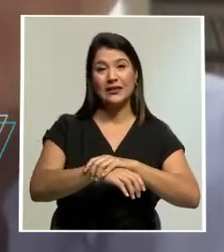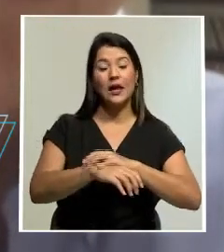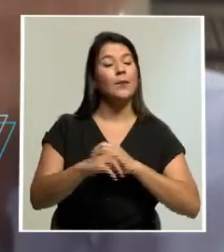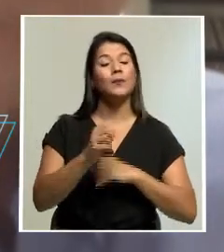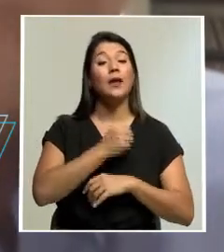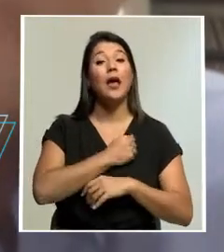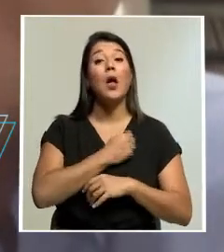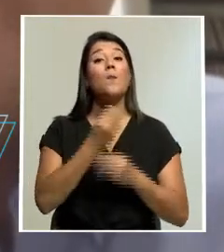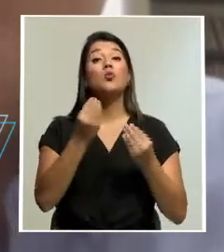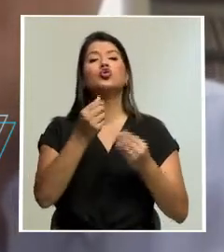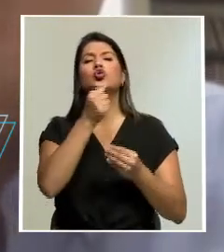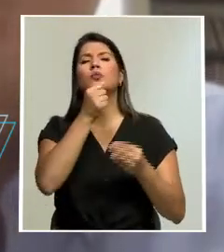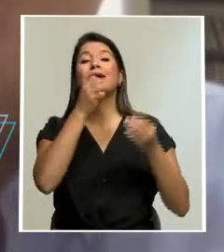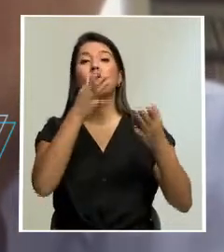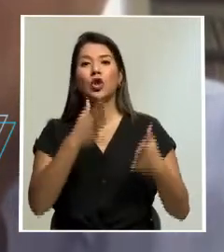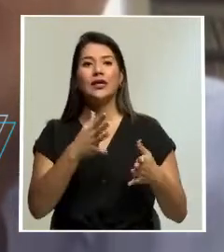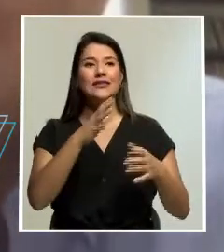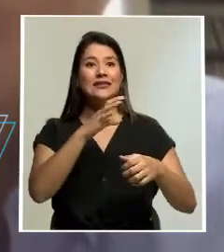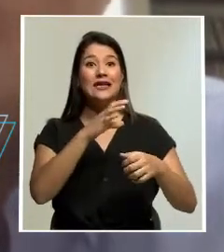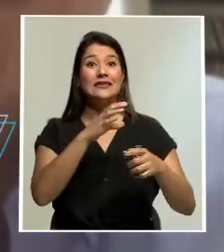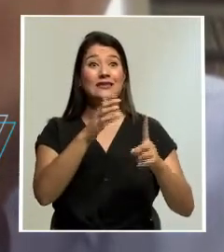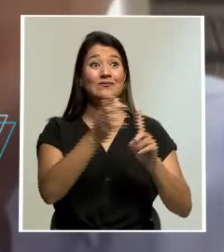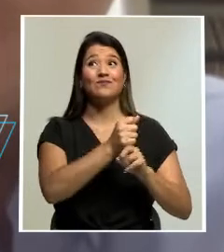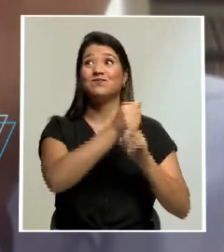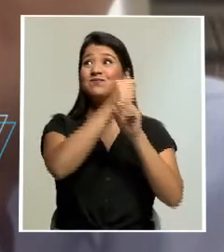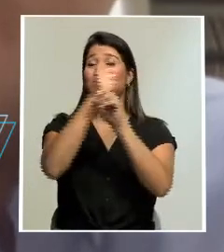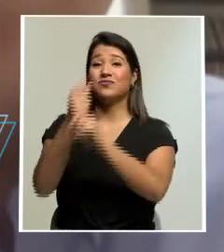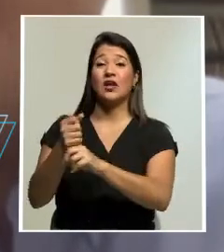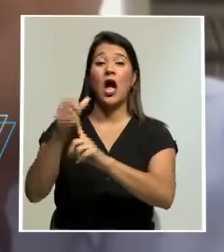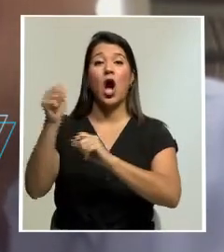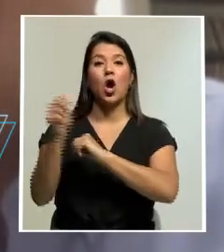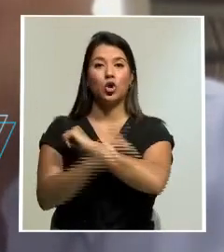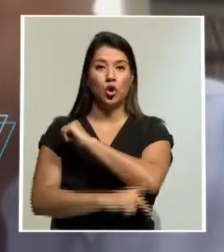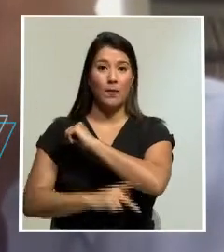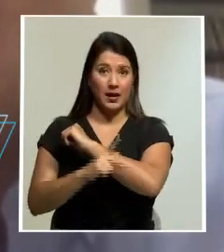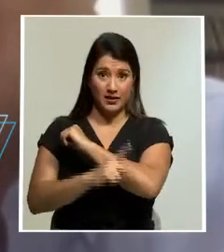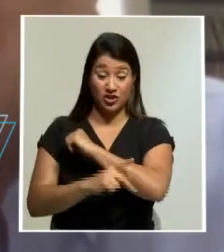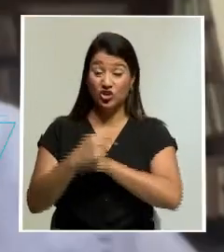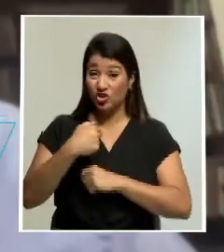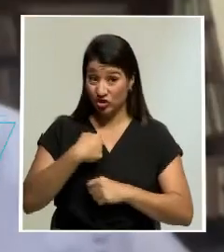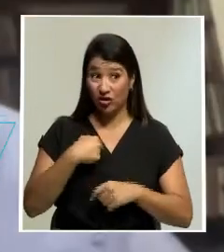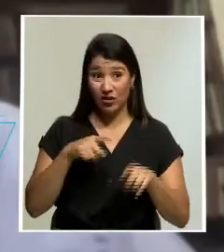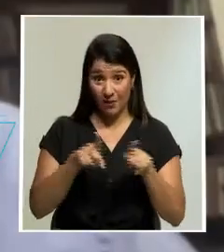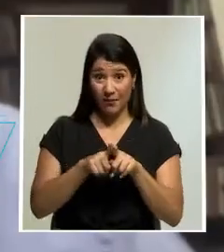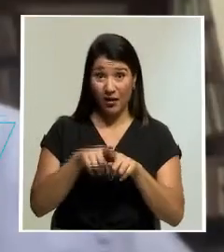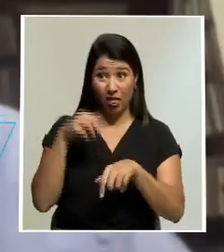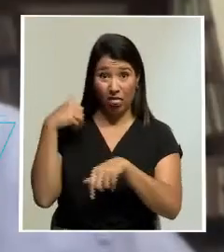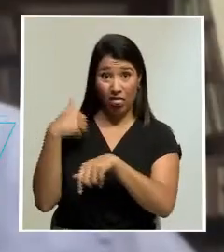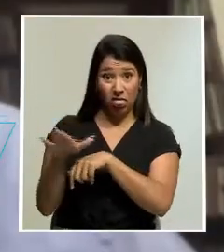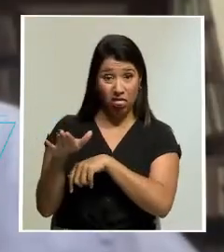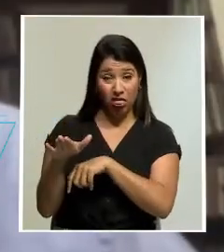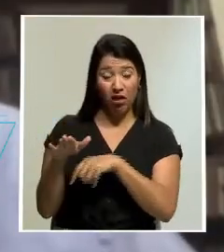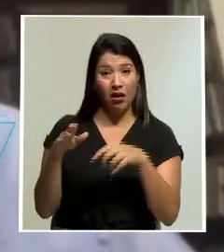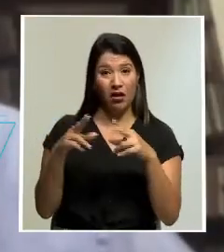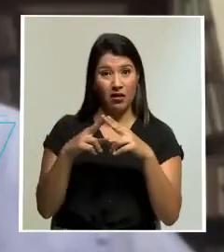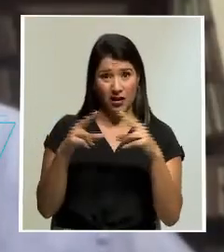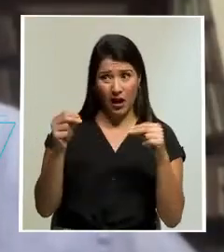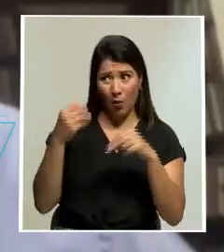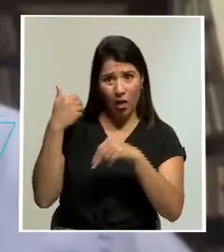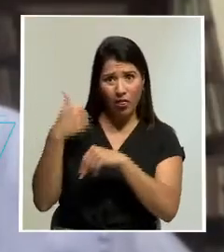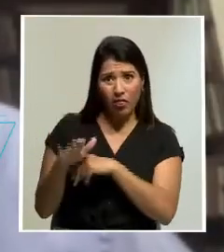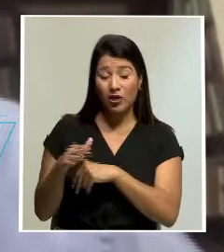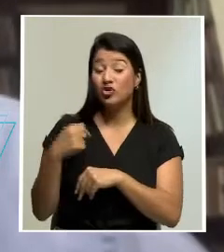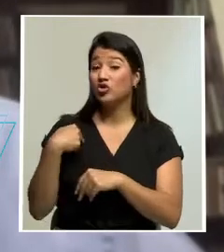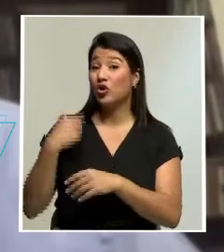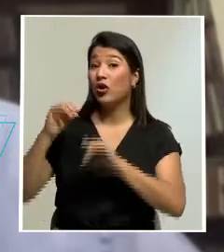meses, lo cual tengo un profundo agradecimiento al pueblo y al gobierno de Costa Rica, y regresé a reclamar mis derechos a Nicaragua.